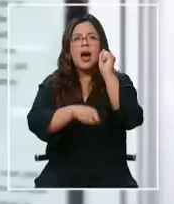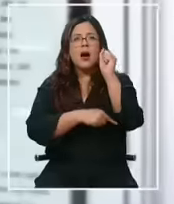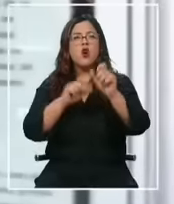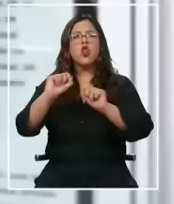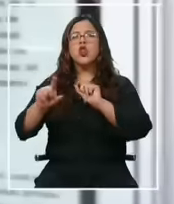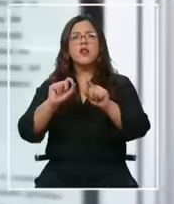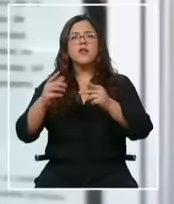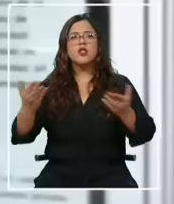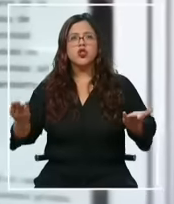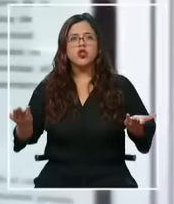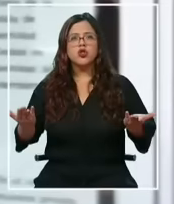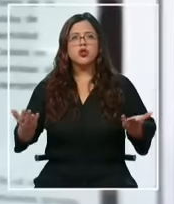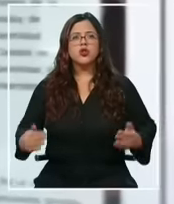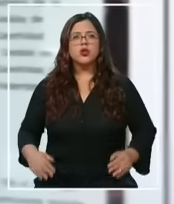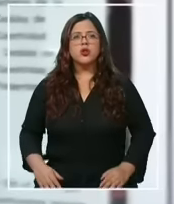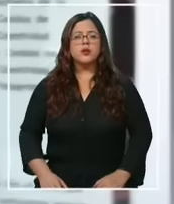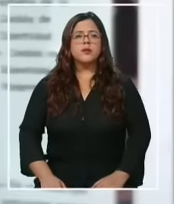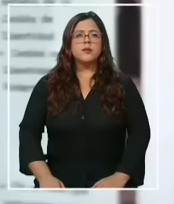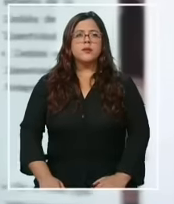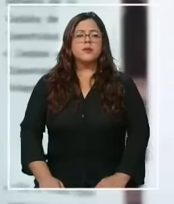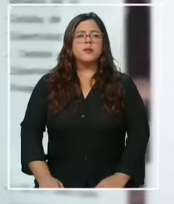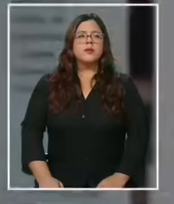defensor?